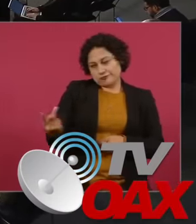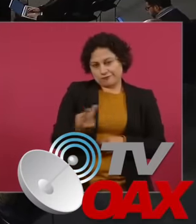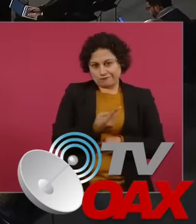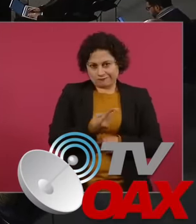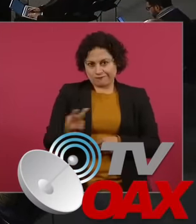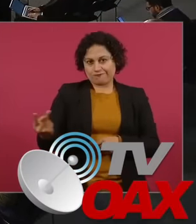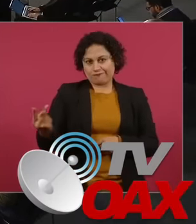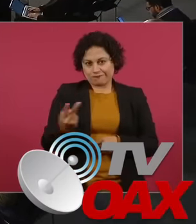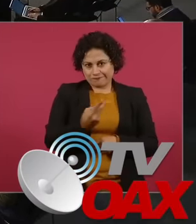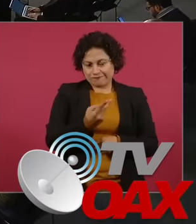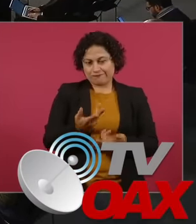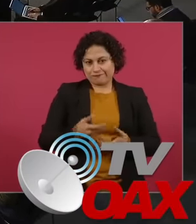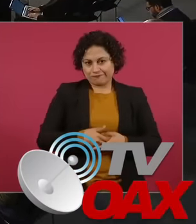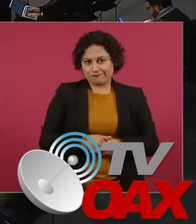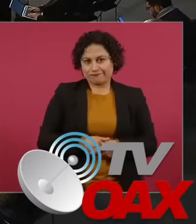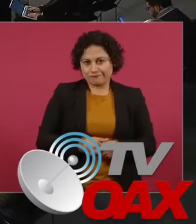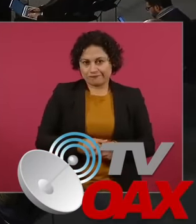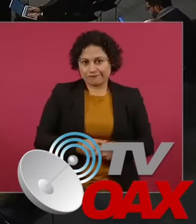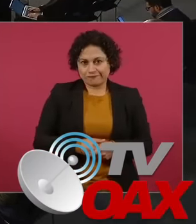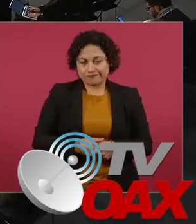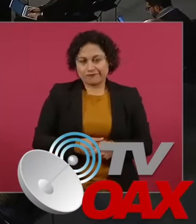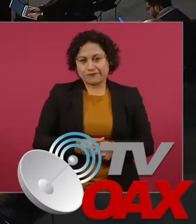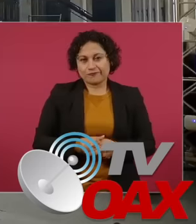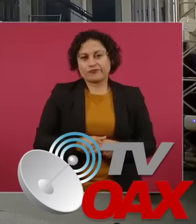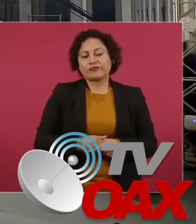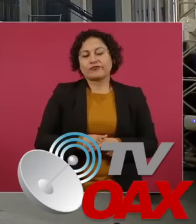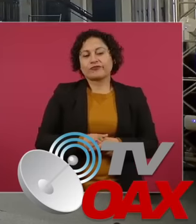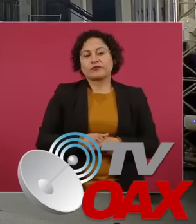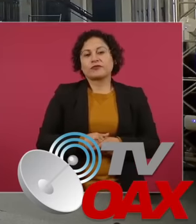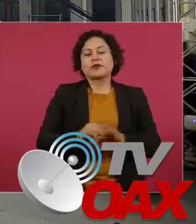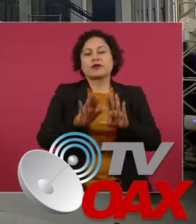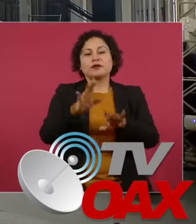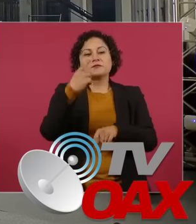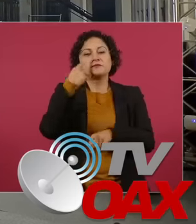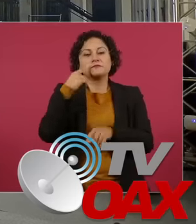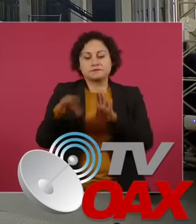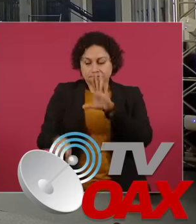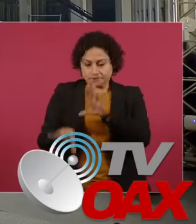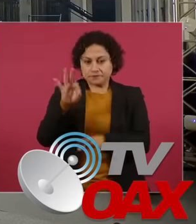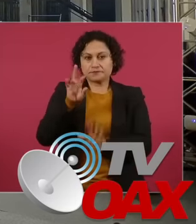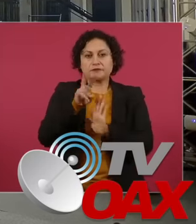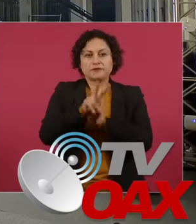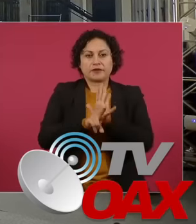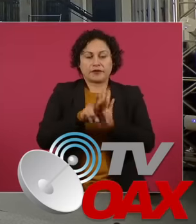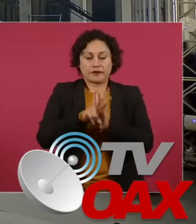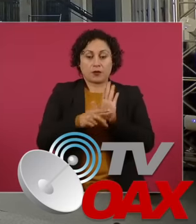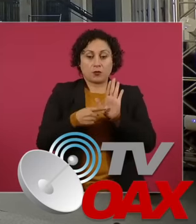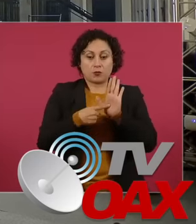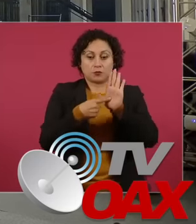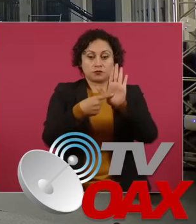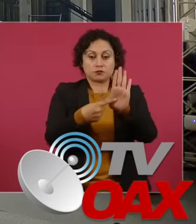Bueno, pero a ver, ¿por qué no pones el video? Es que este